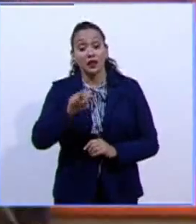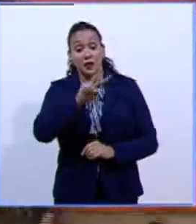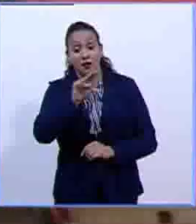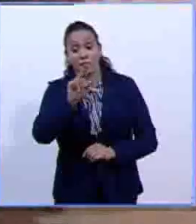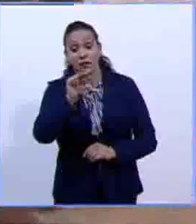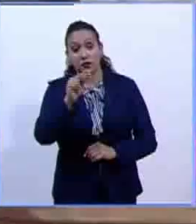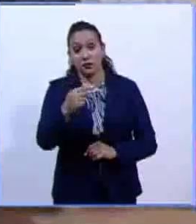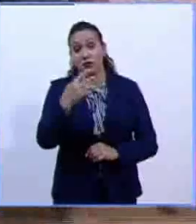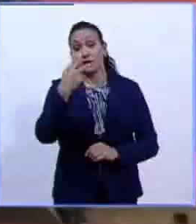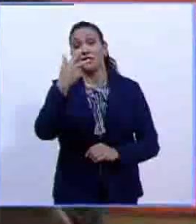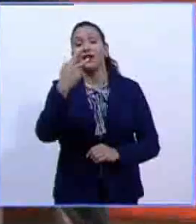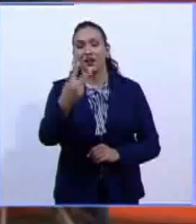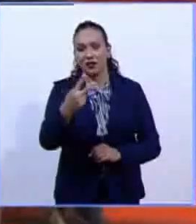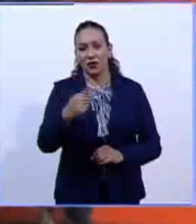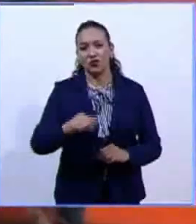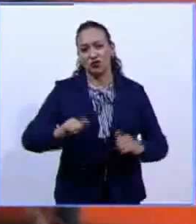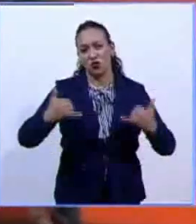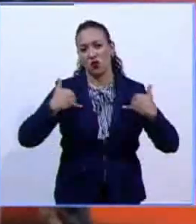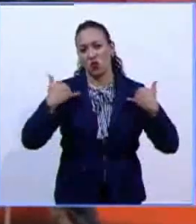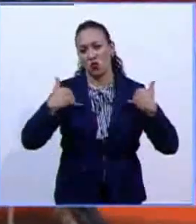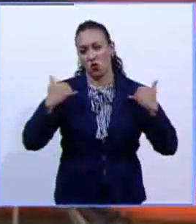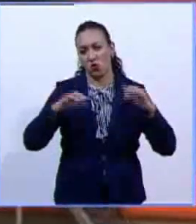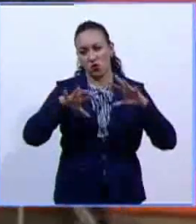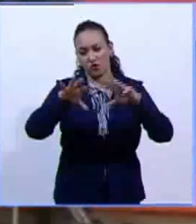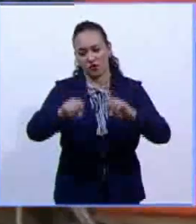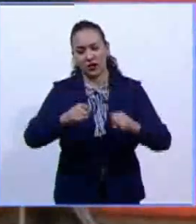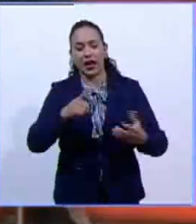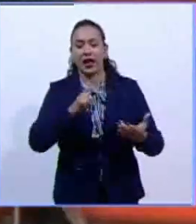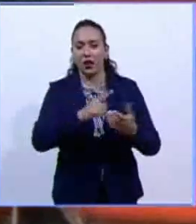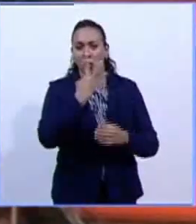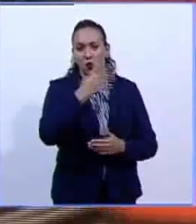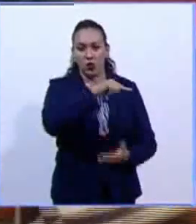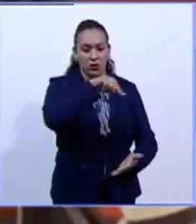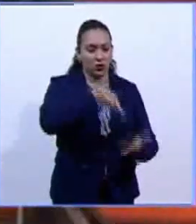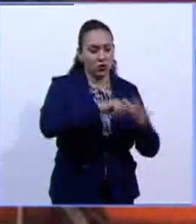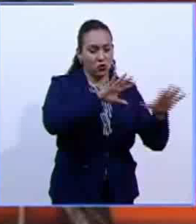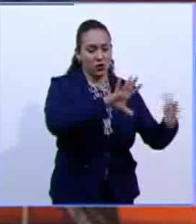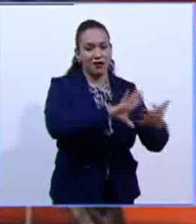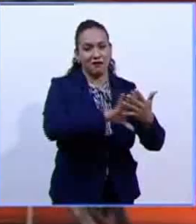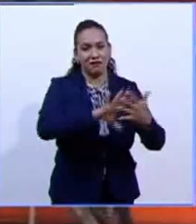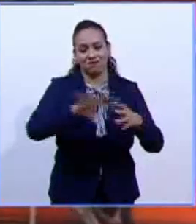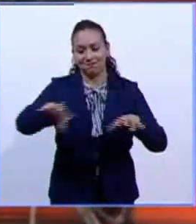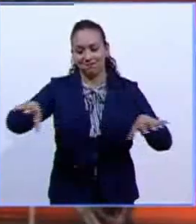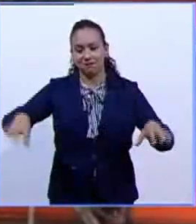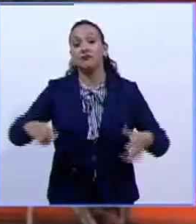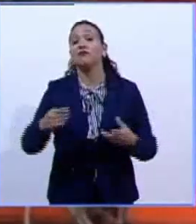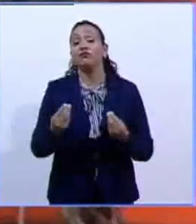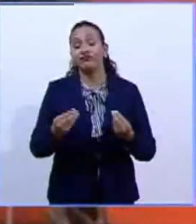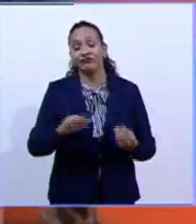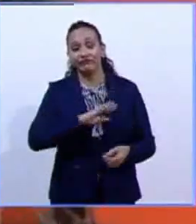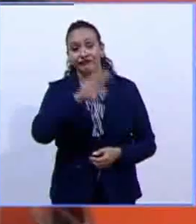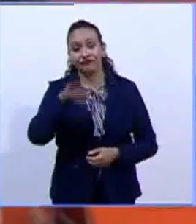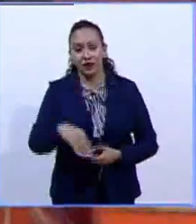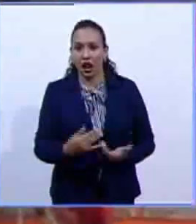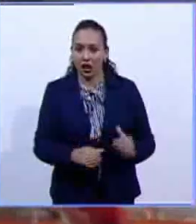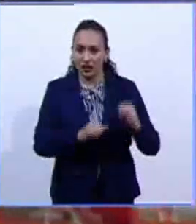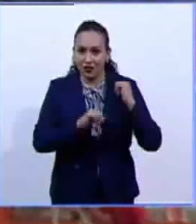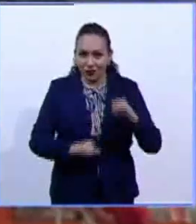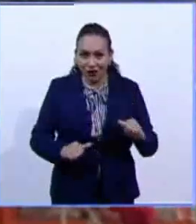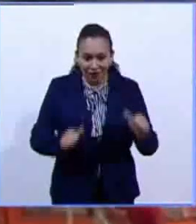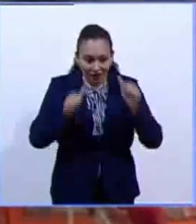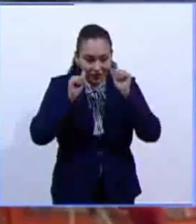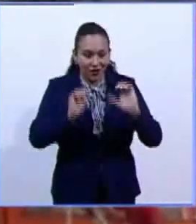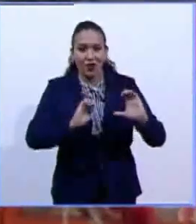282 adolescentes recluidos en 4 centros de detención. Las autoridades no contaron con las medidas de